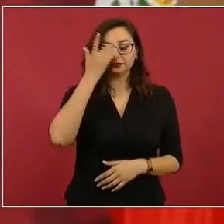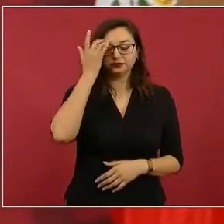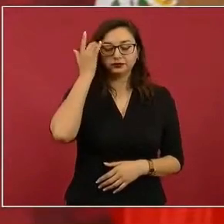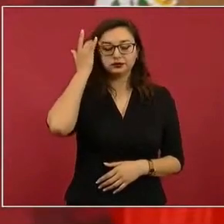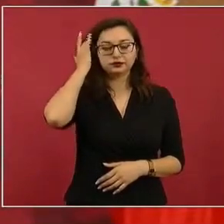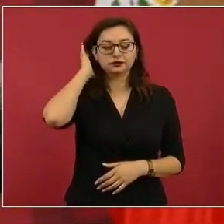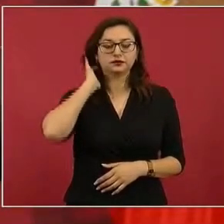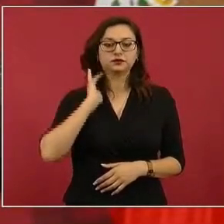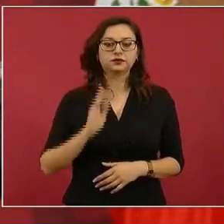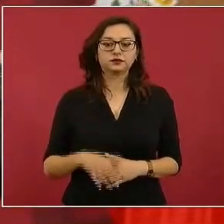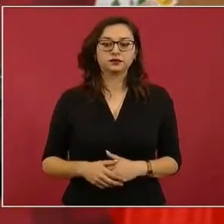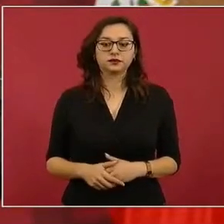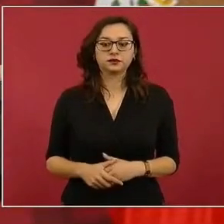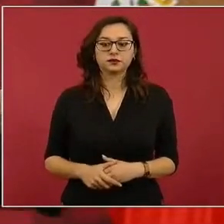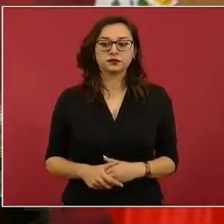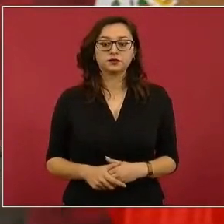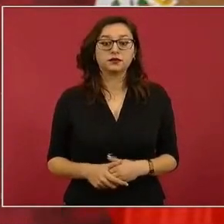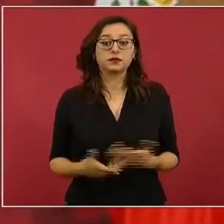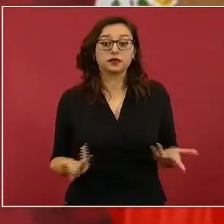trataron de